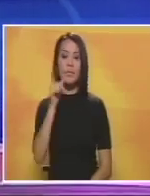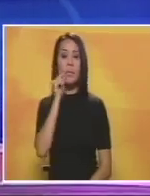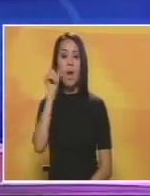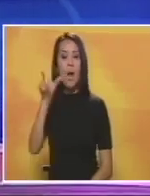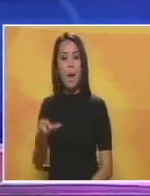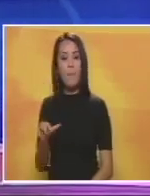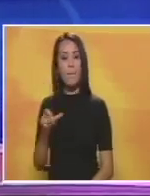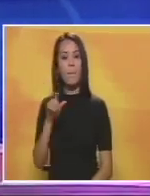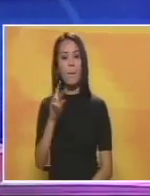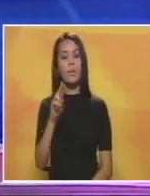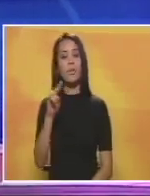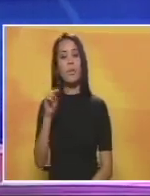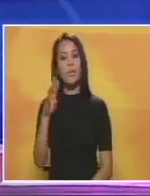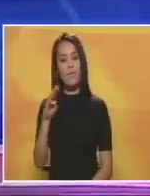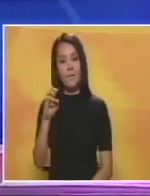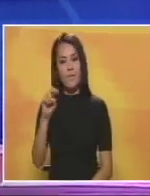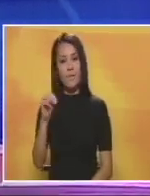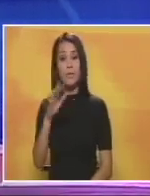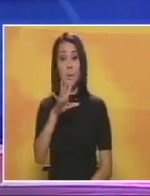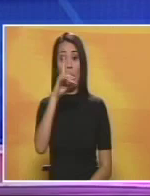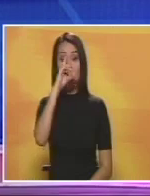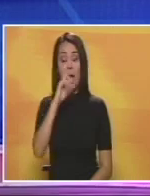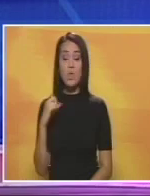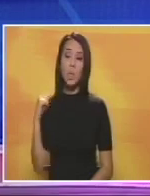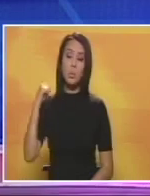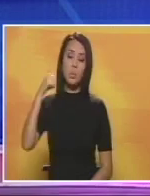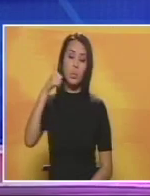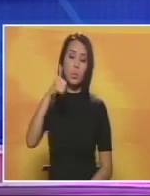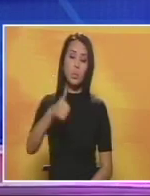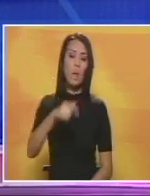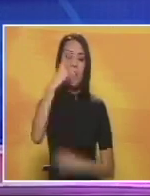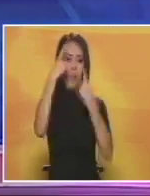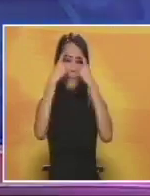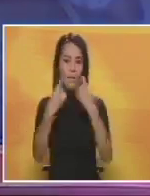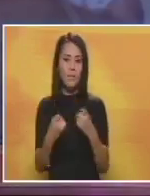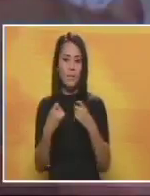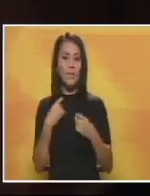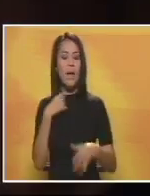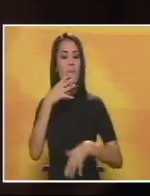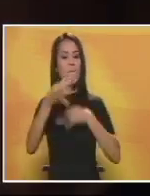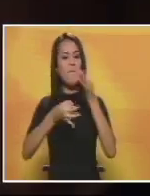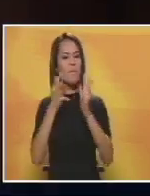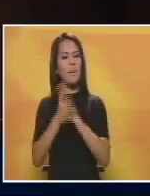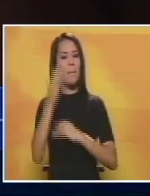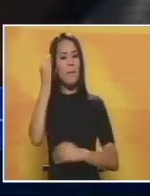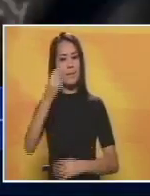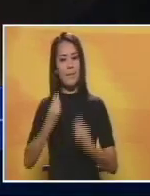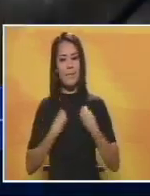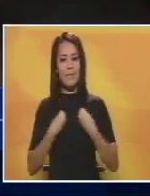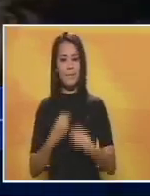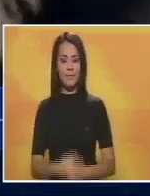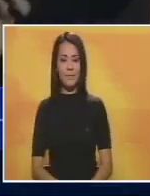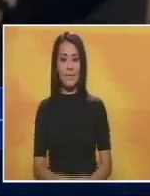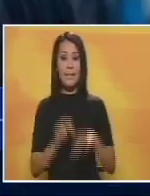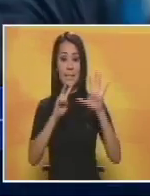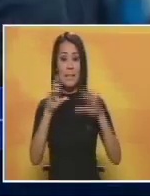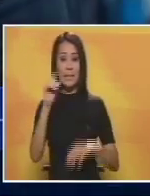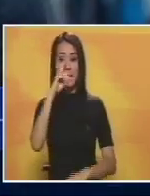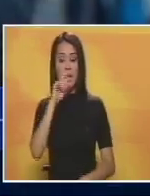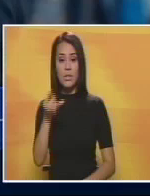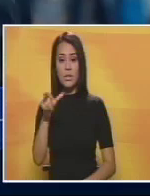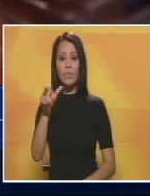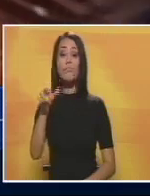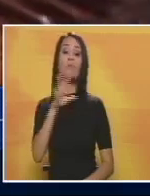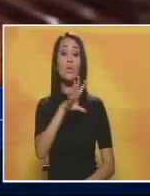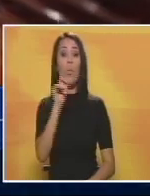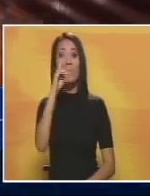Blades. El cantante celebra 50 años de carrera musical y reveló lo que piensa de su vida. Hay ciertas cosas que yo creo que hay. A sus 70 años, 50